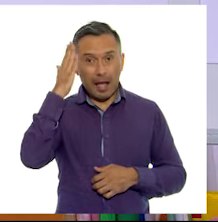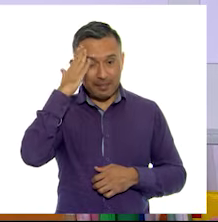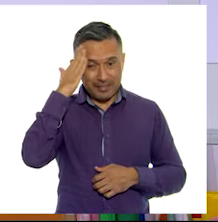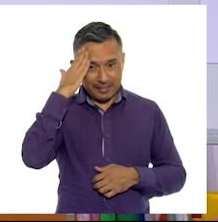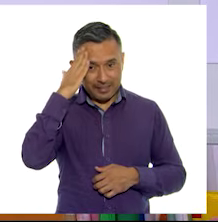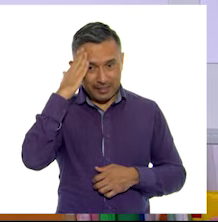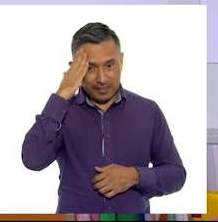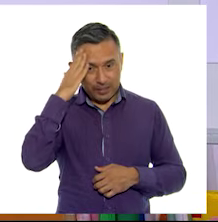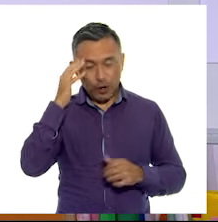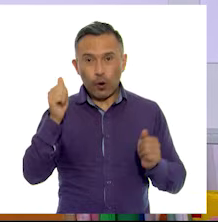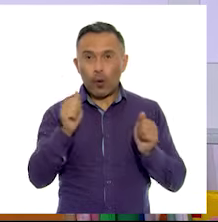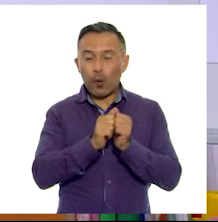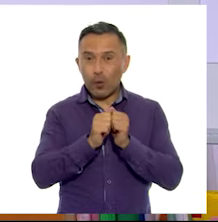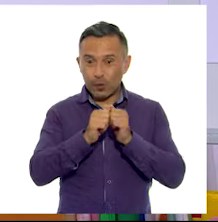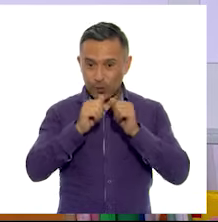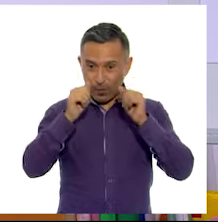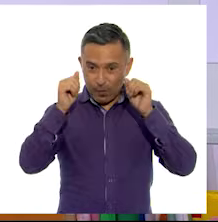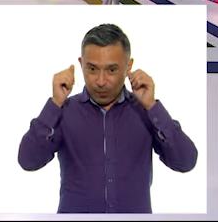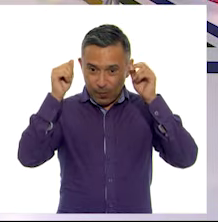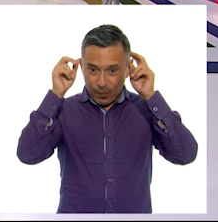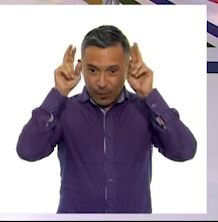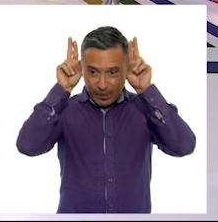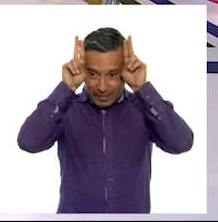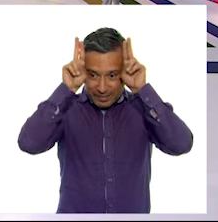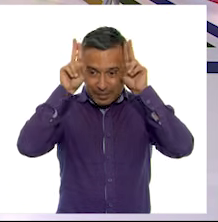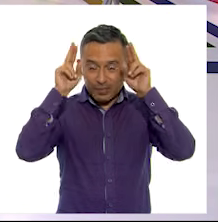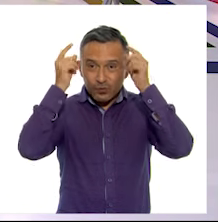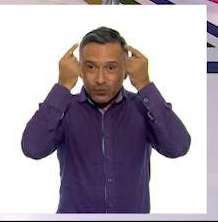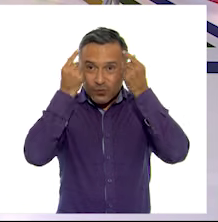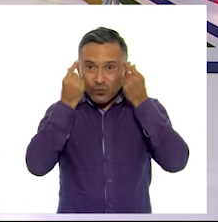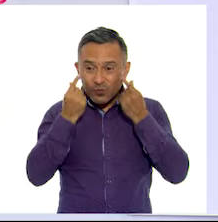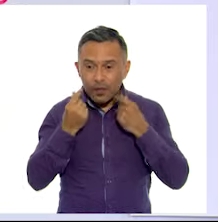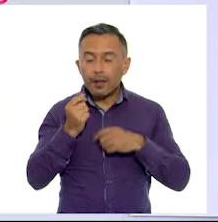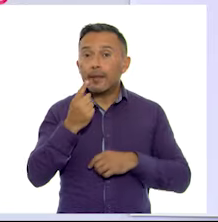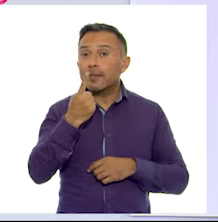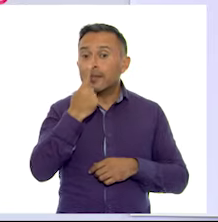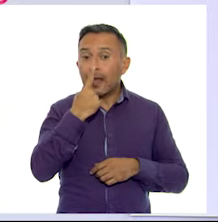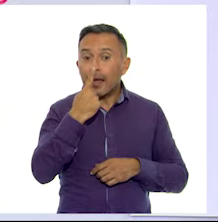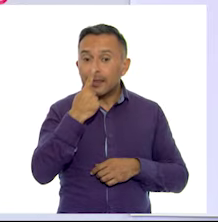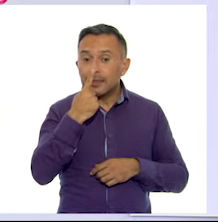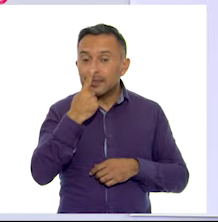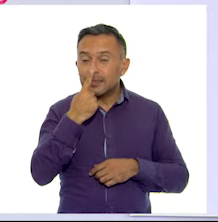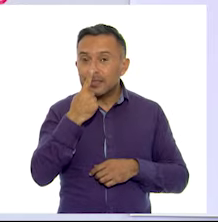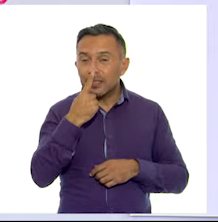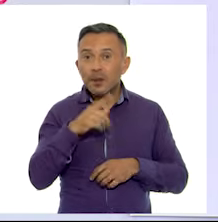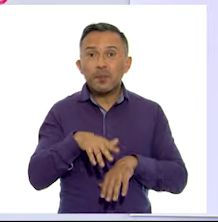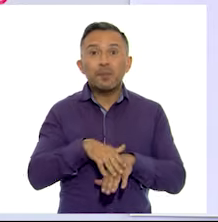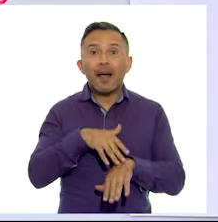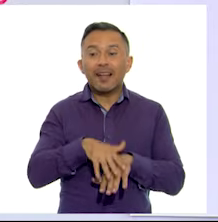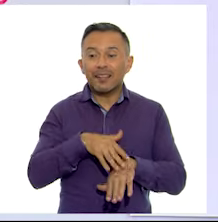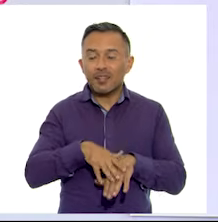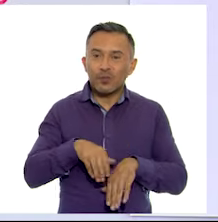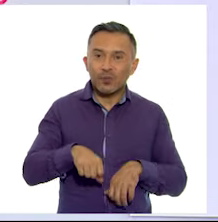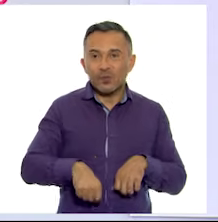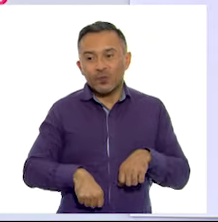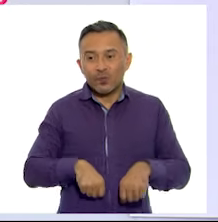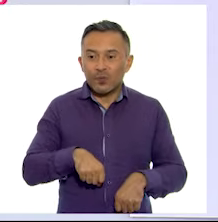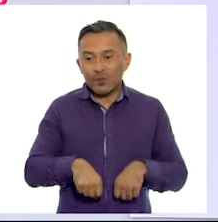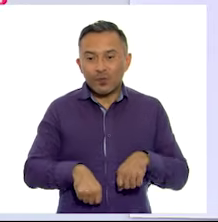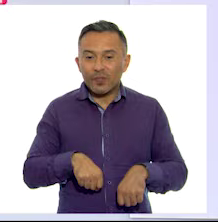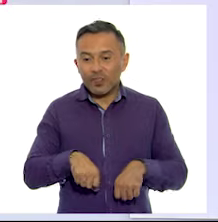sus orejitas, su nariz y sus patitas, es esa. Ya podemos